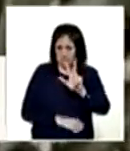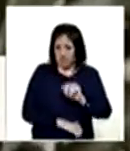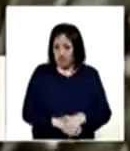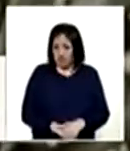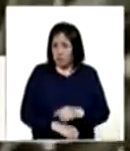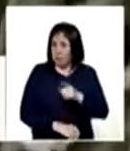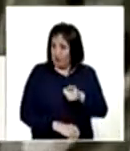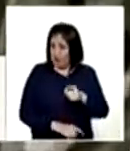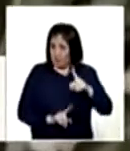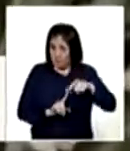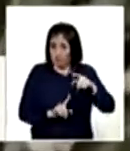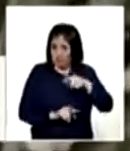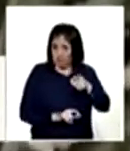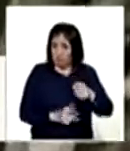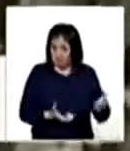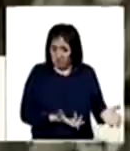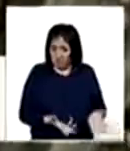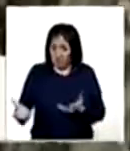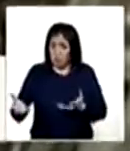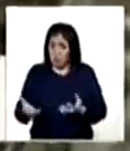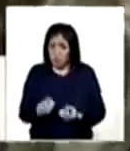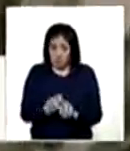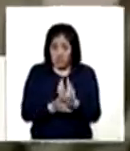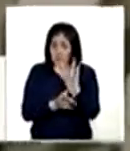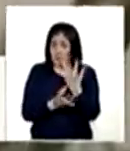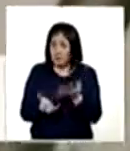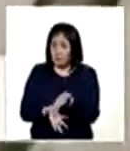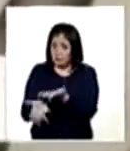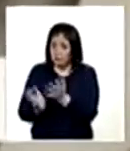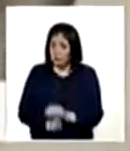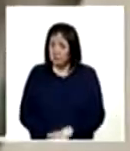Igual, el taxista se llevó la planta.